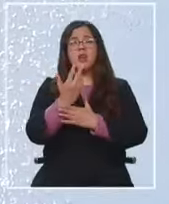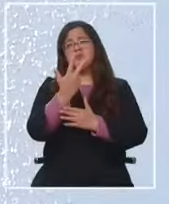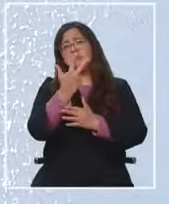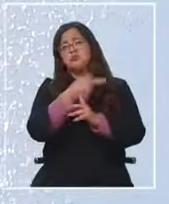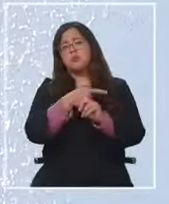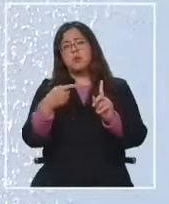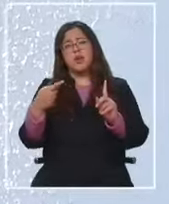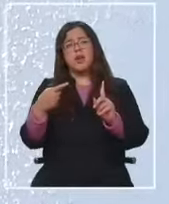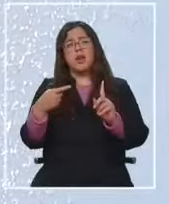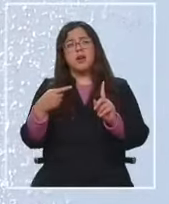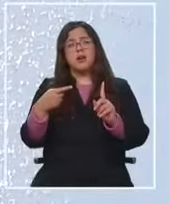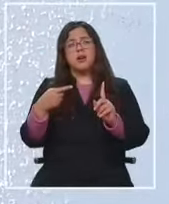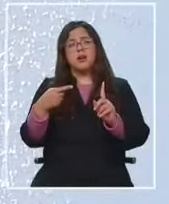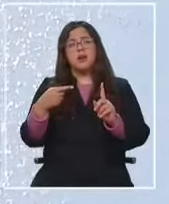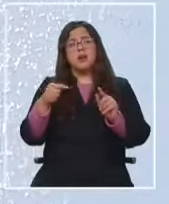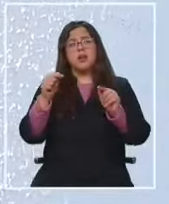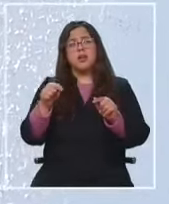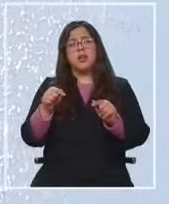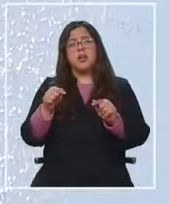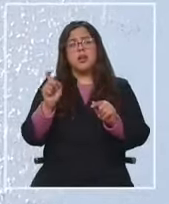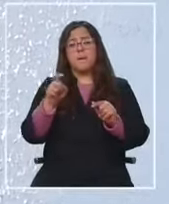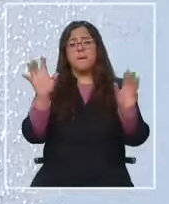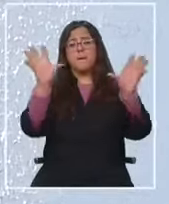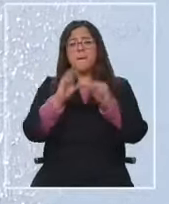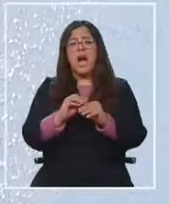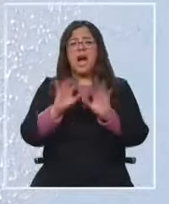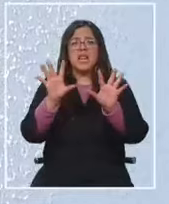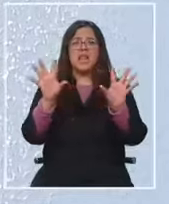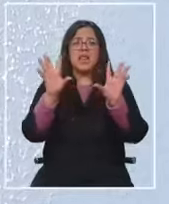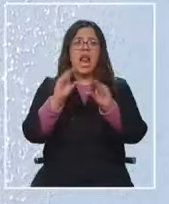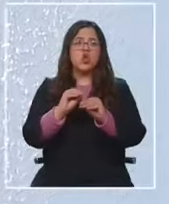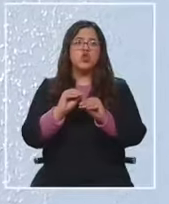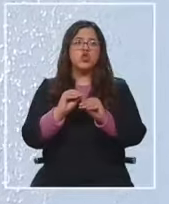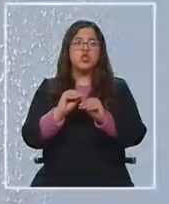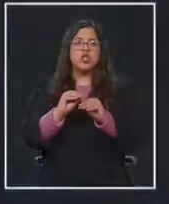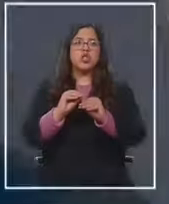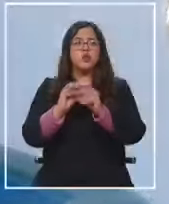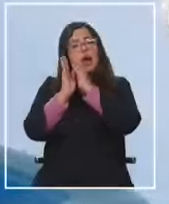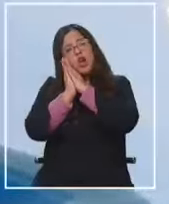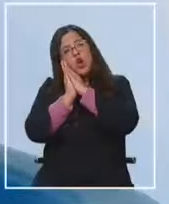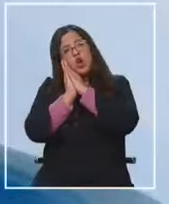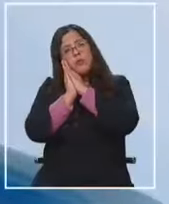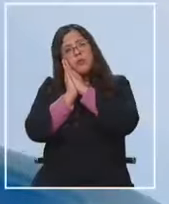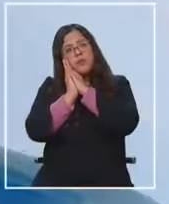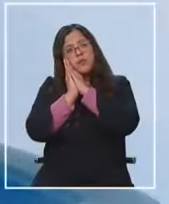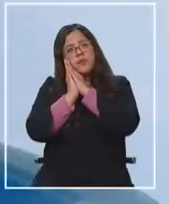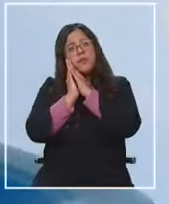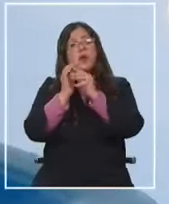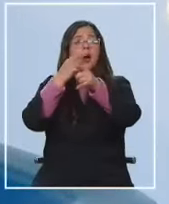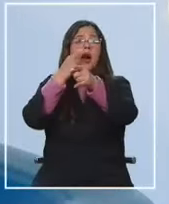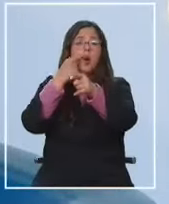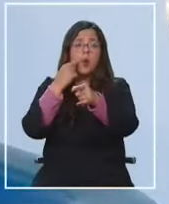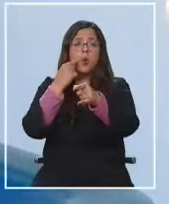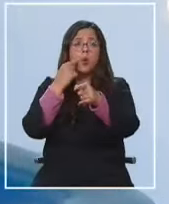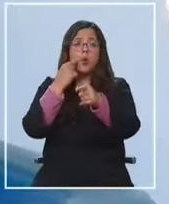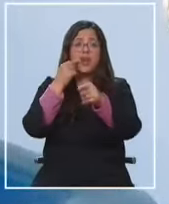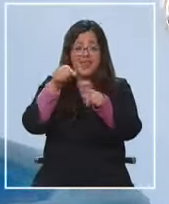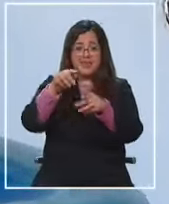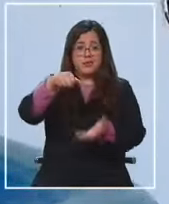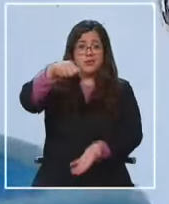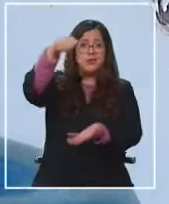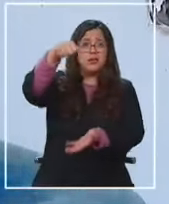8:30, y lo pagamos a las 10 de la noche, que nos vamos a acostar. Para don Benjamín, llenar ese